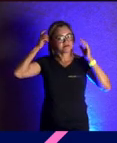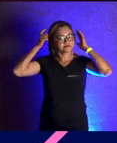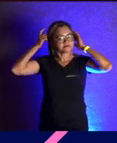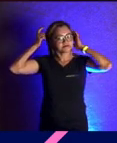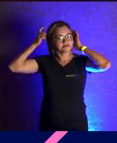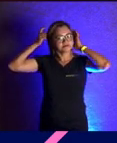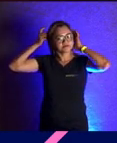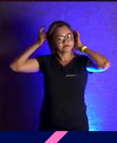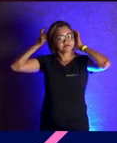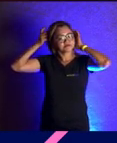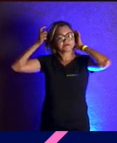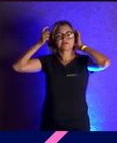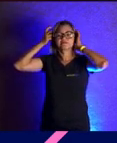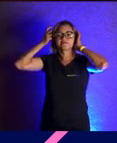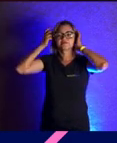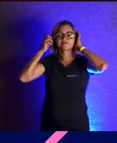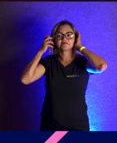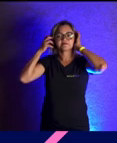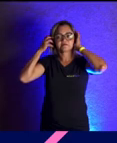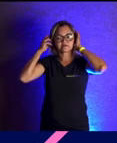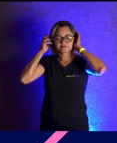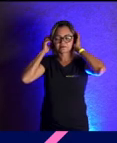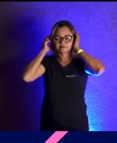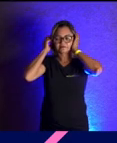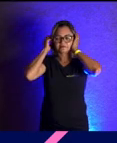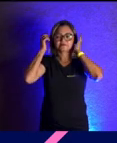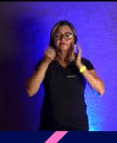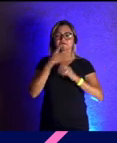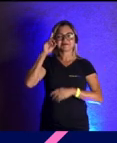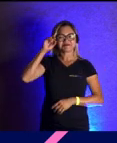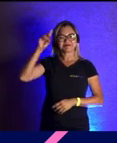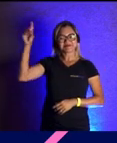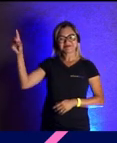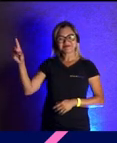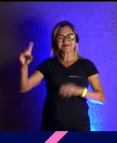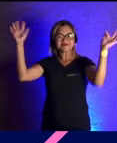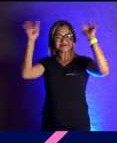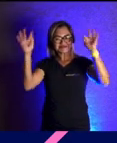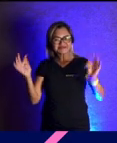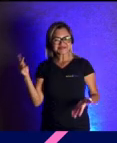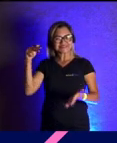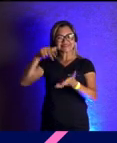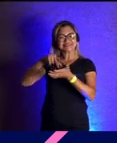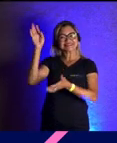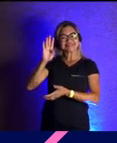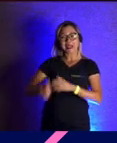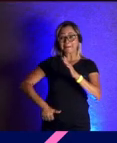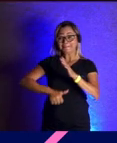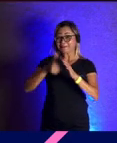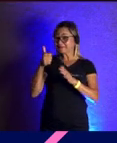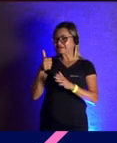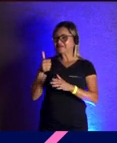buon dia anche che no sono in tonno per chi è partita per la nostra rivoluzione la piazza